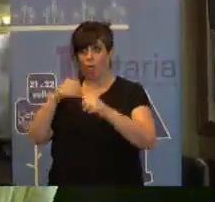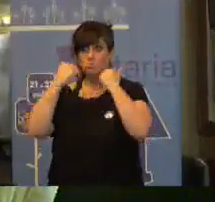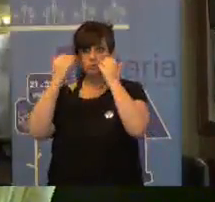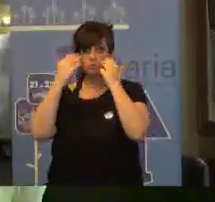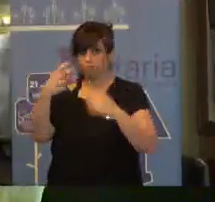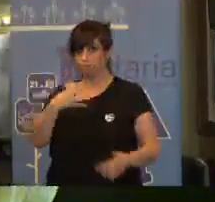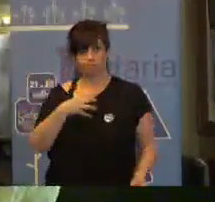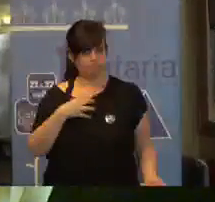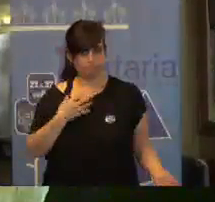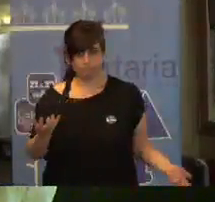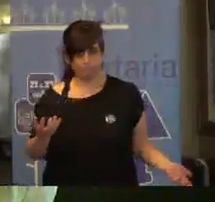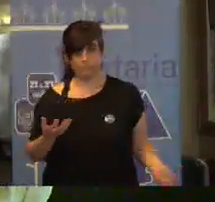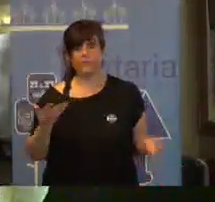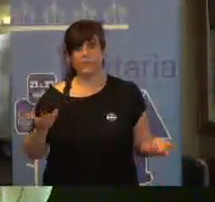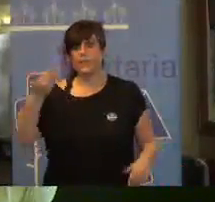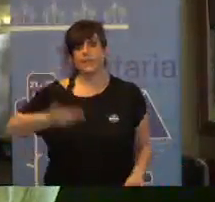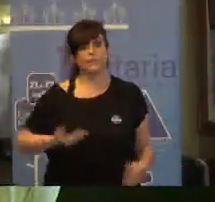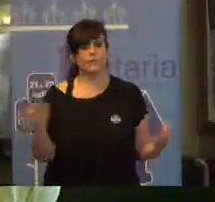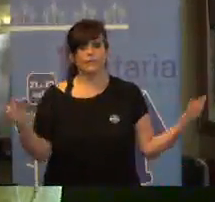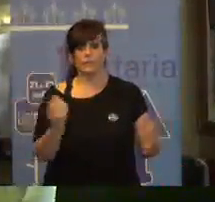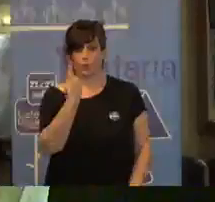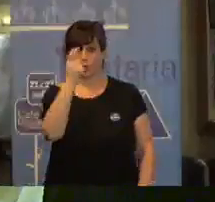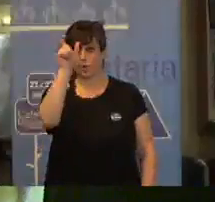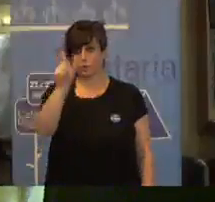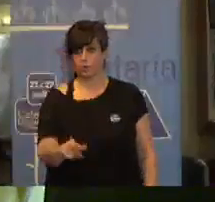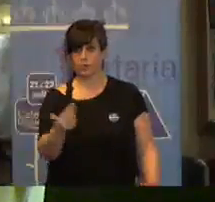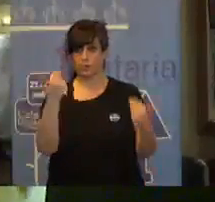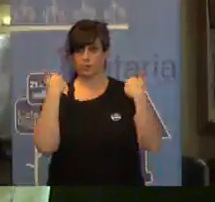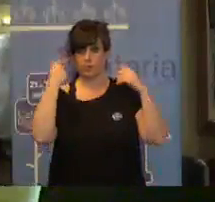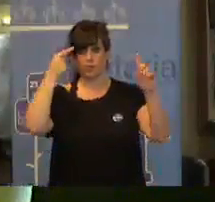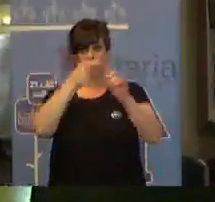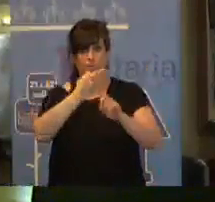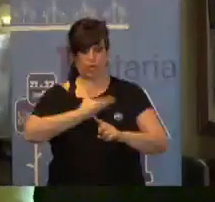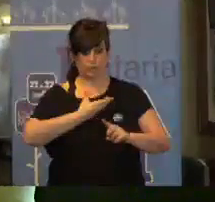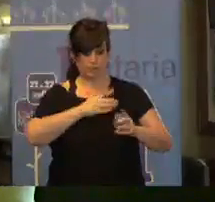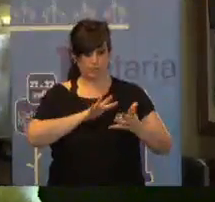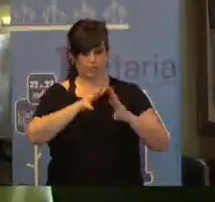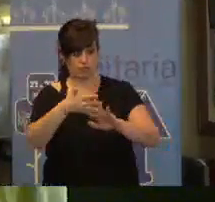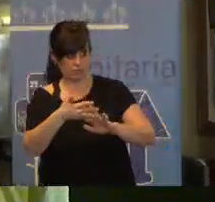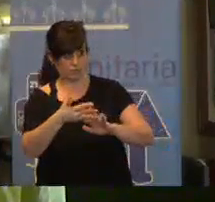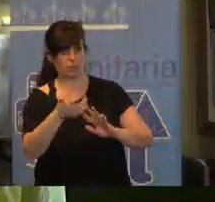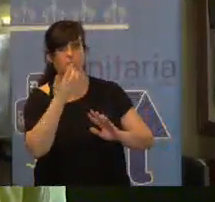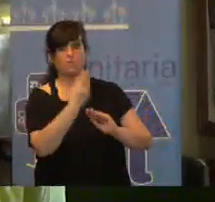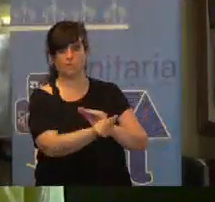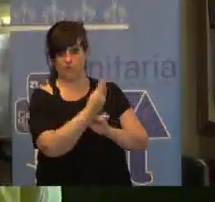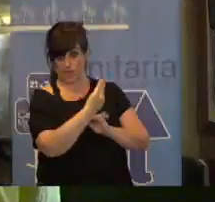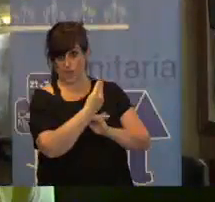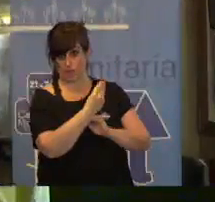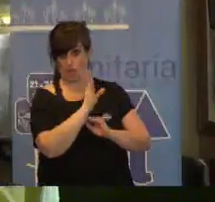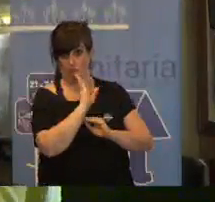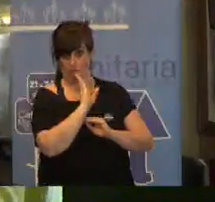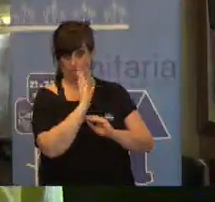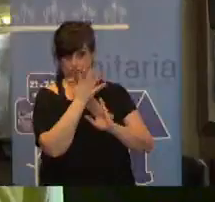Así que é esencial que alguén se ocupe de transformar os concellos, desde a financiación que falaba Manuel antes,